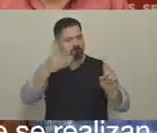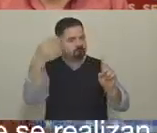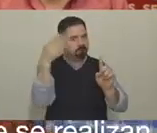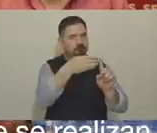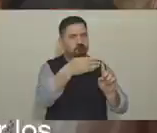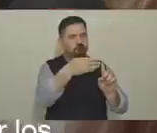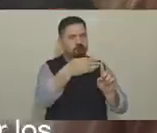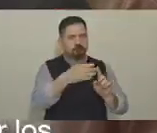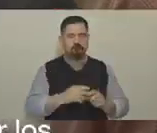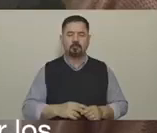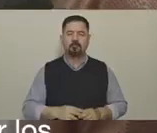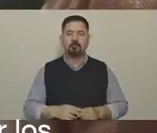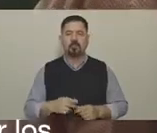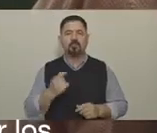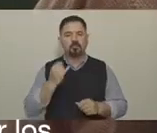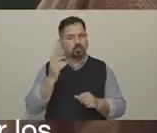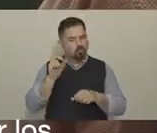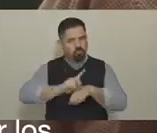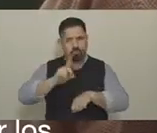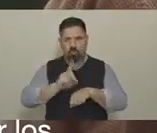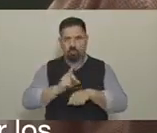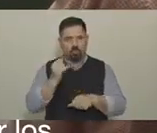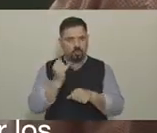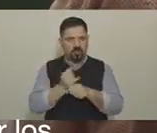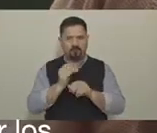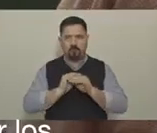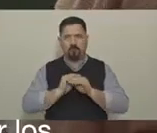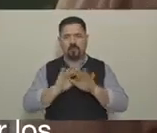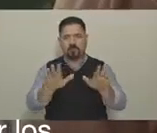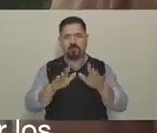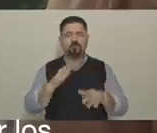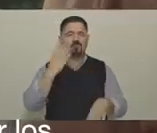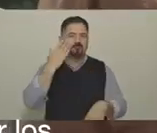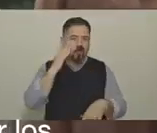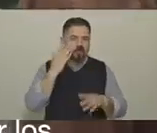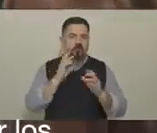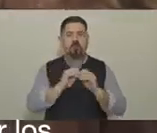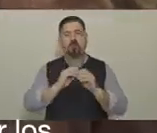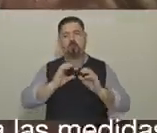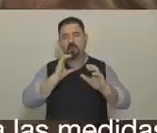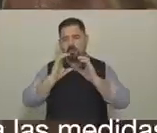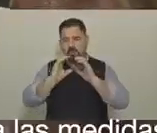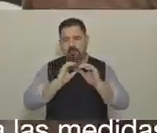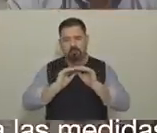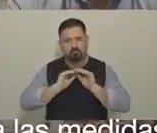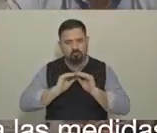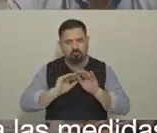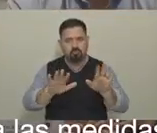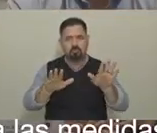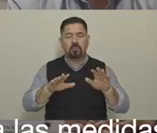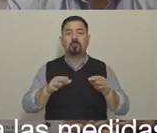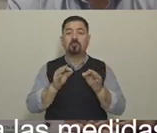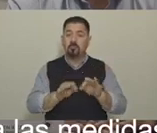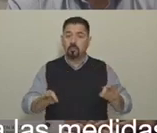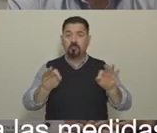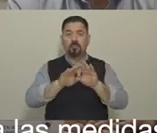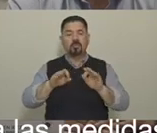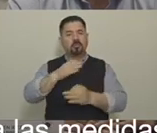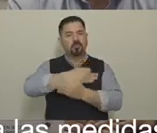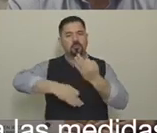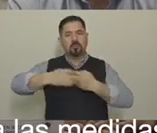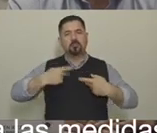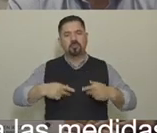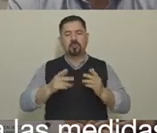prioridad. Se está informando diariamente por los canales y redes sociales. Es importante que toda la